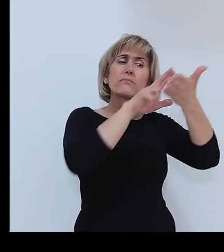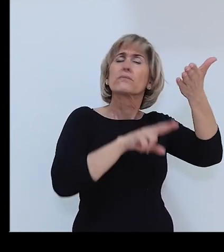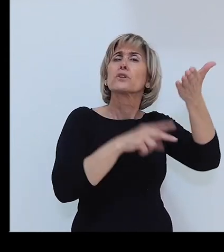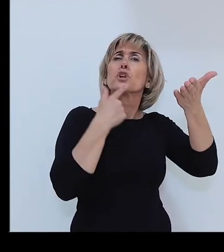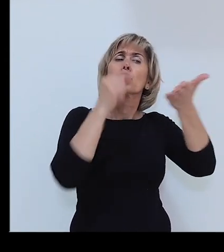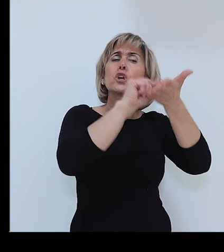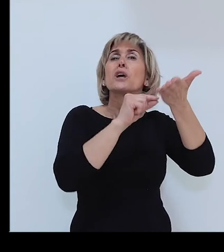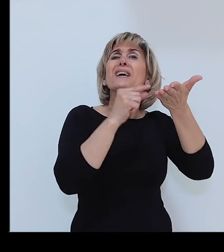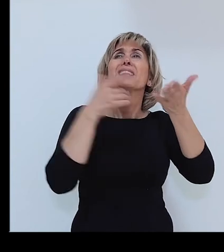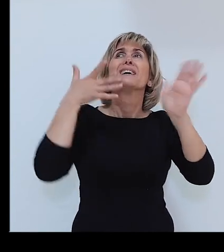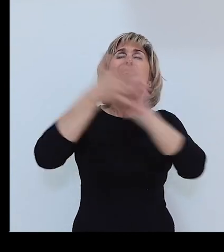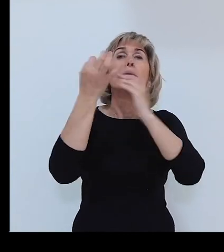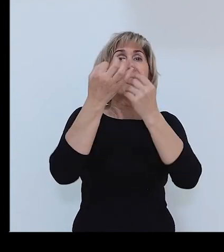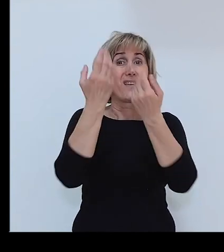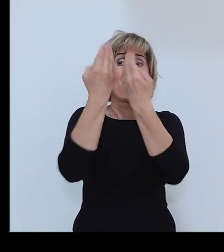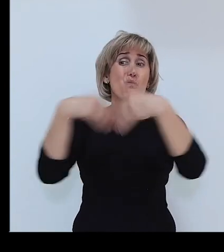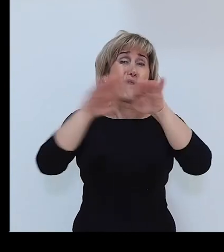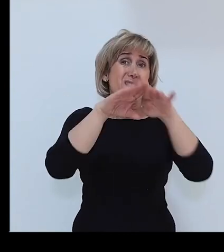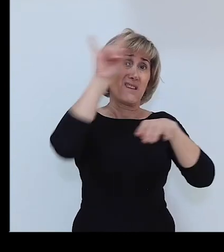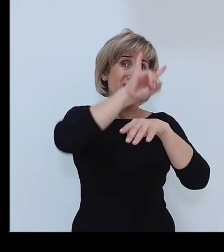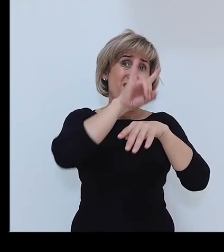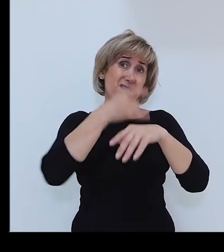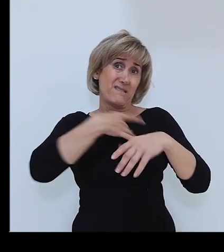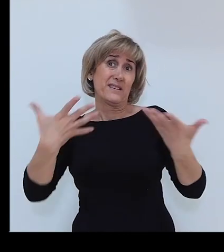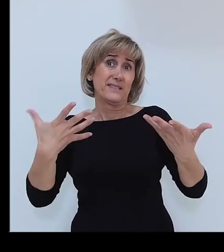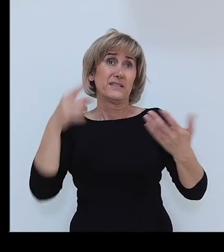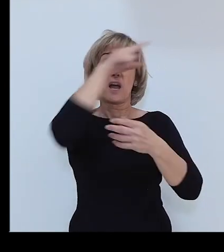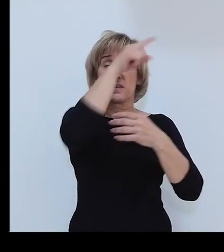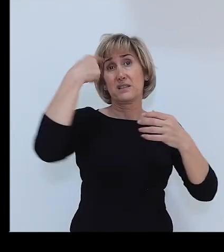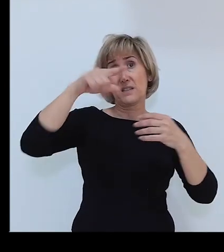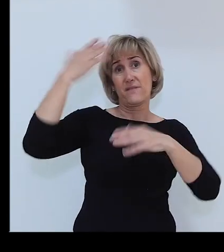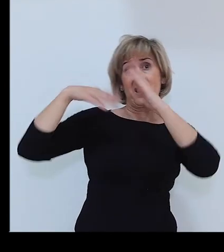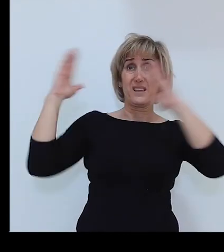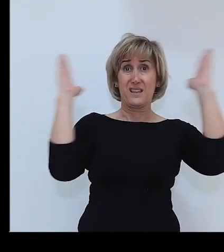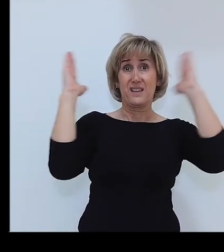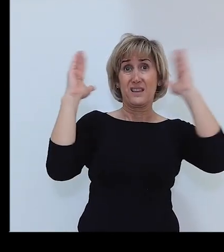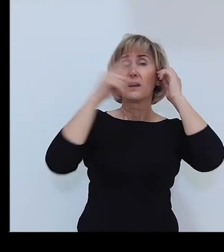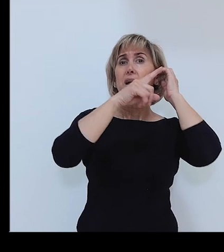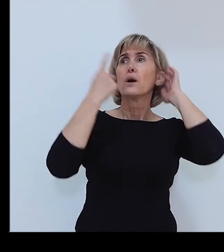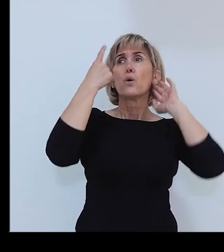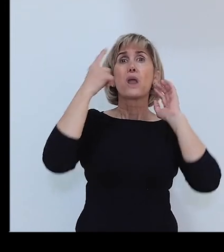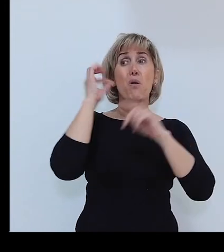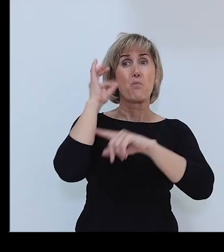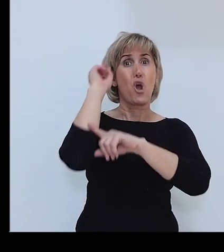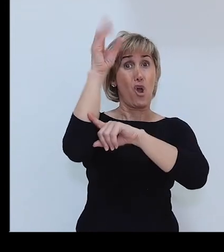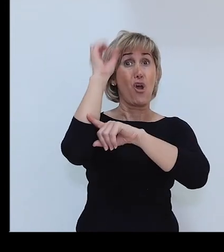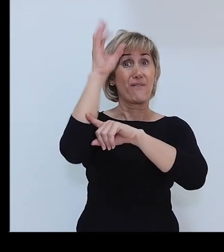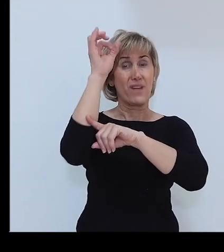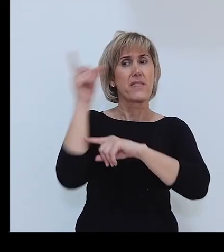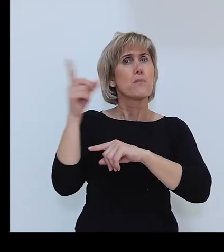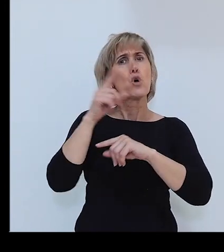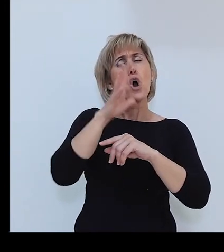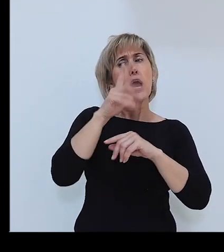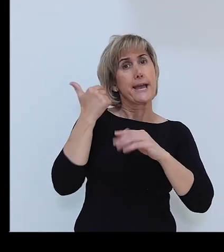ese viaje a América, pues todo lo que tenía que ver con la igualdad racial. Sabéis que hubo en un momento